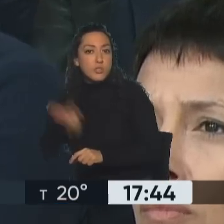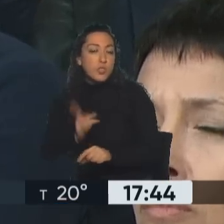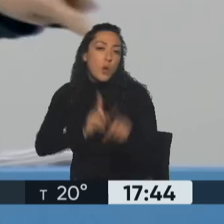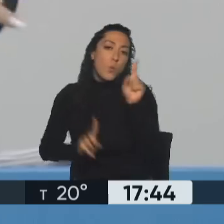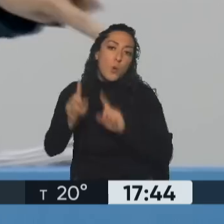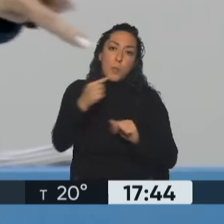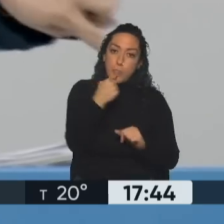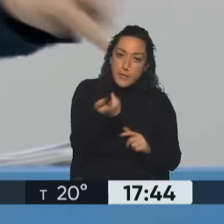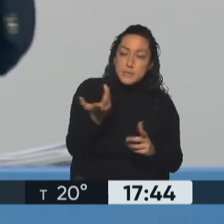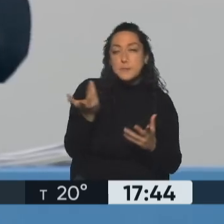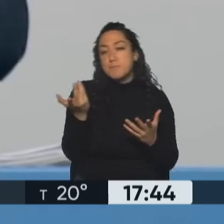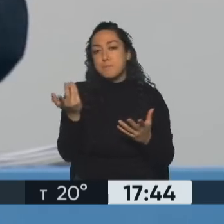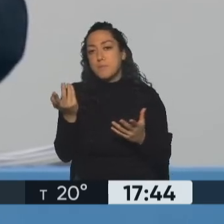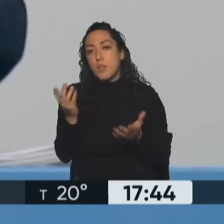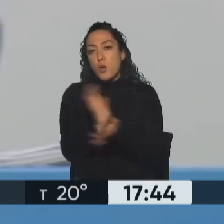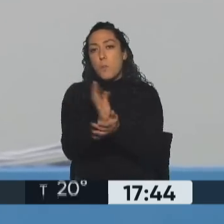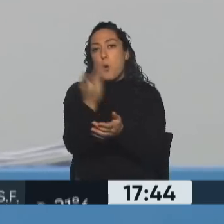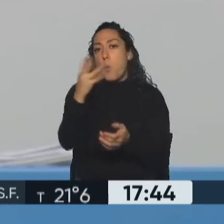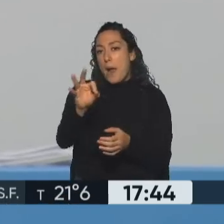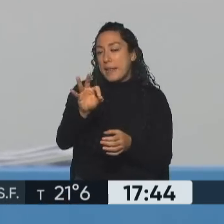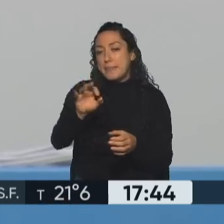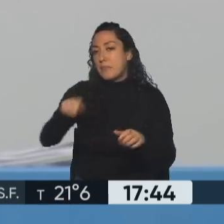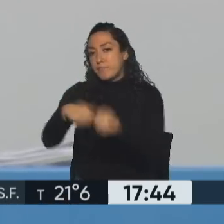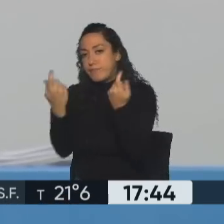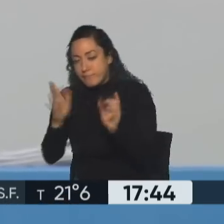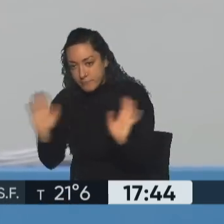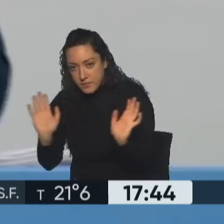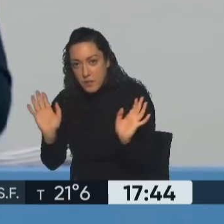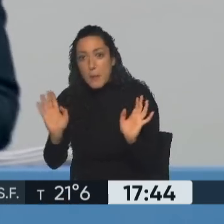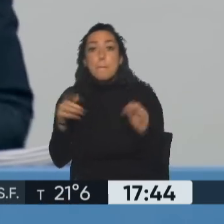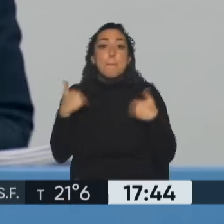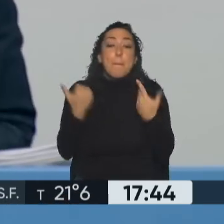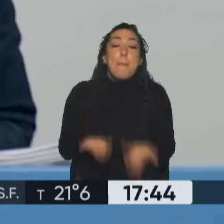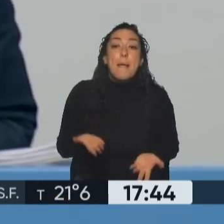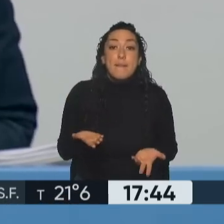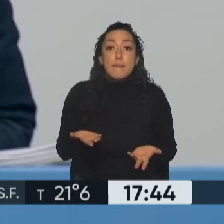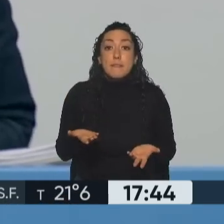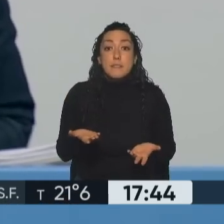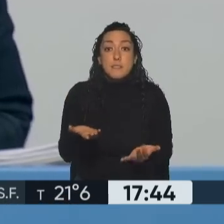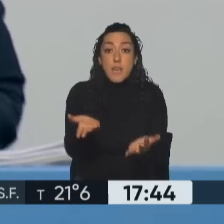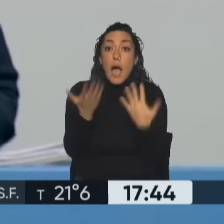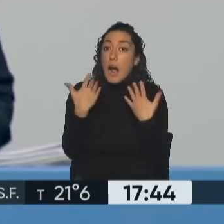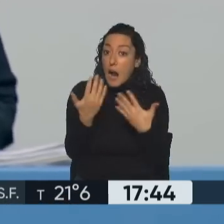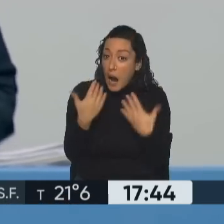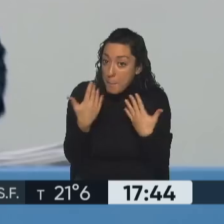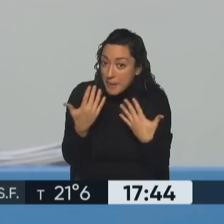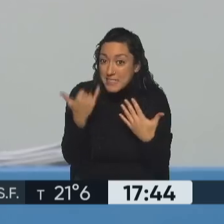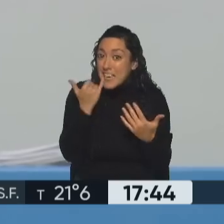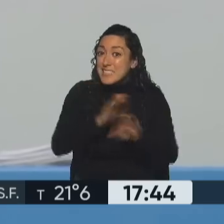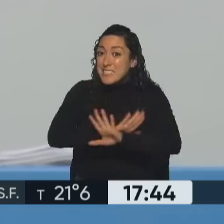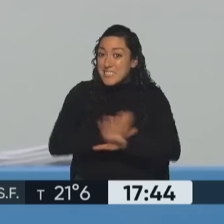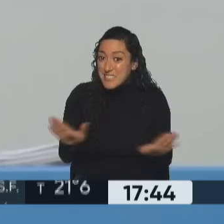partes el piso del 40%, con lo cual tenemos capacidad